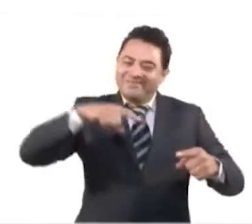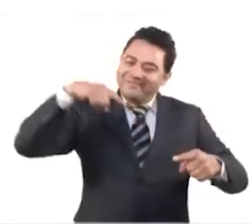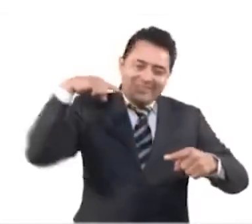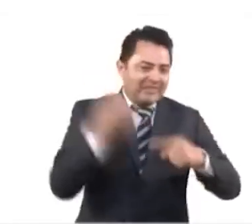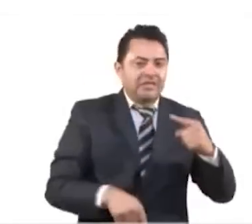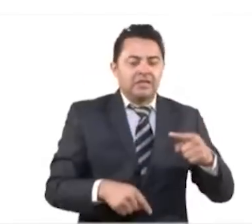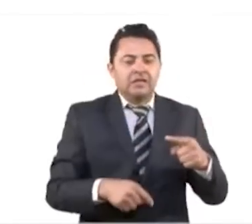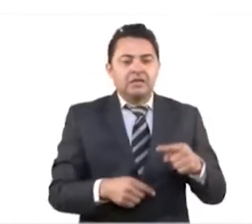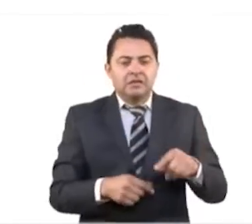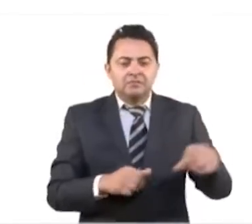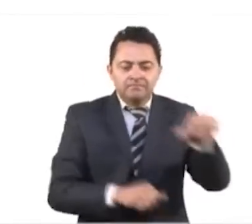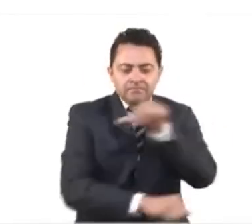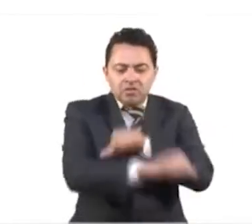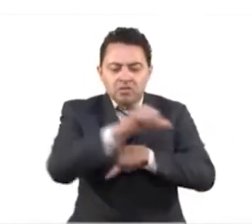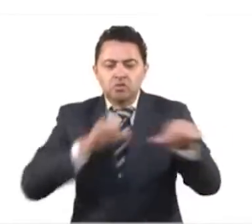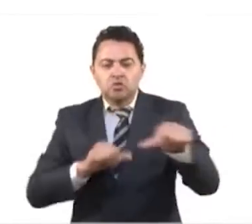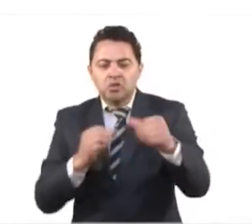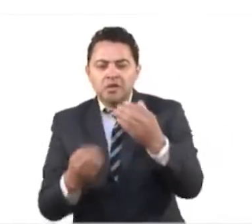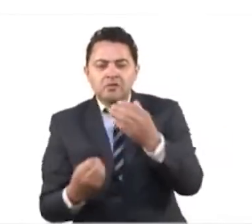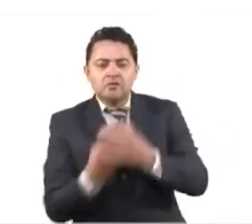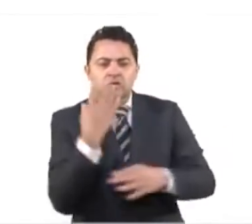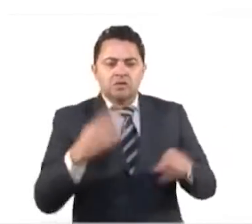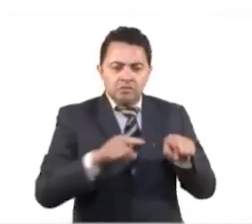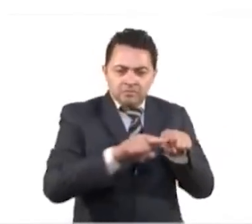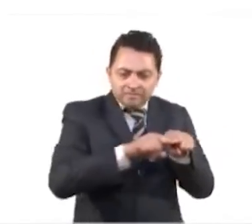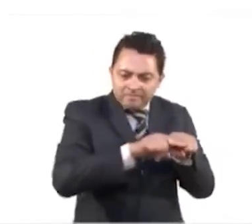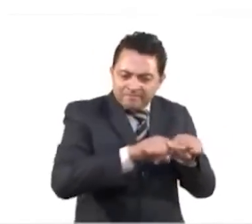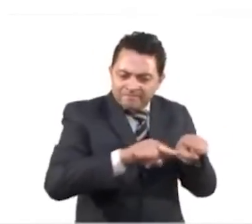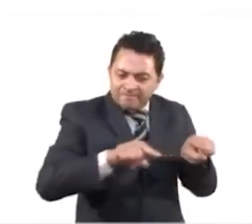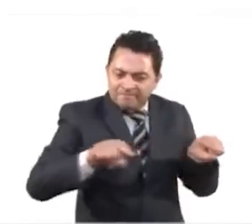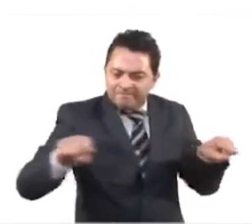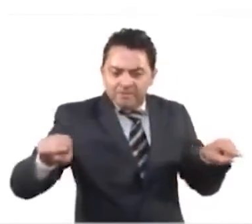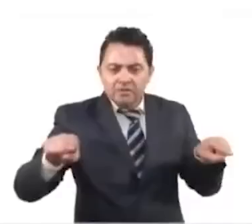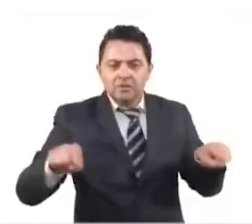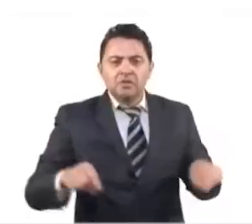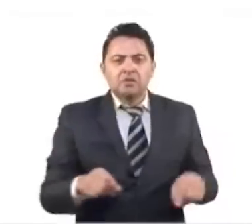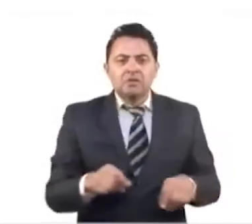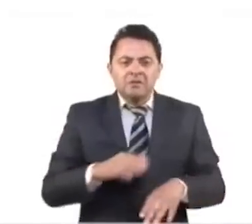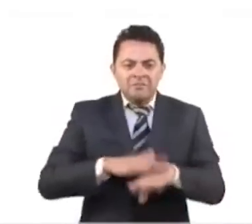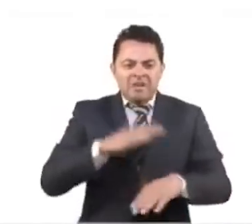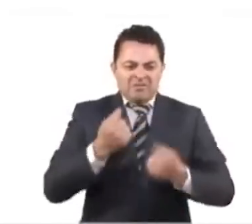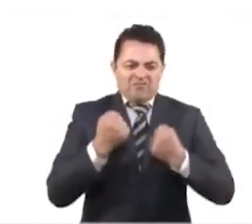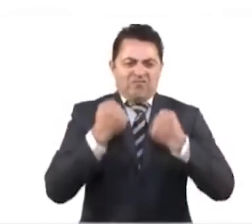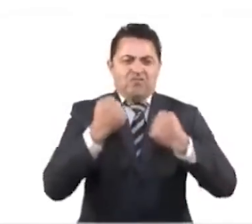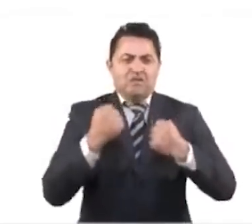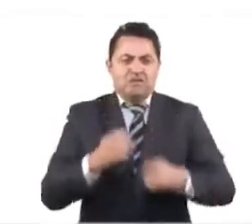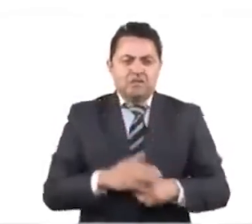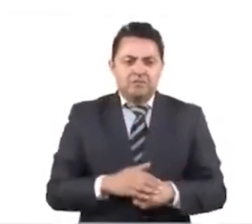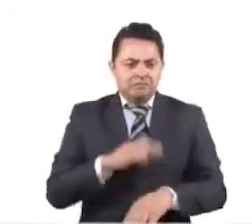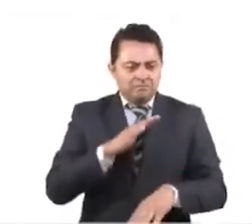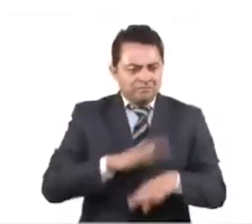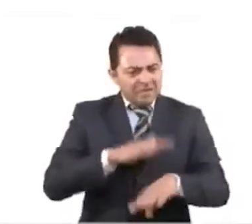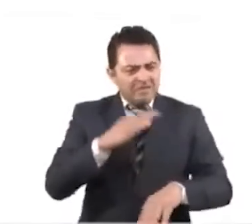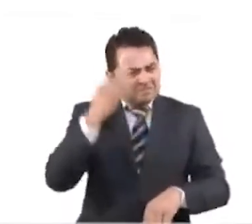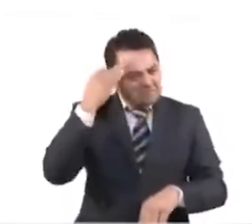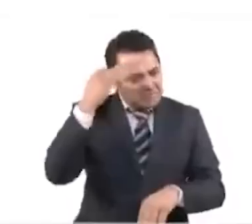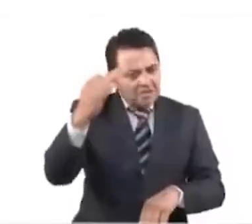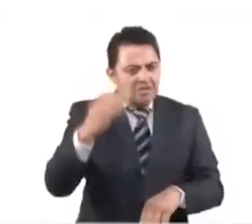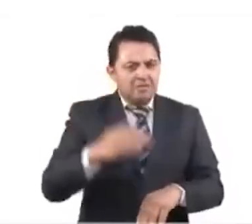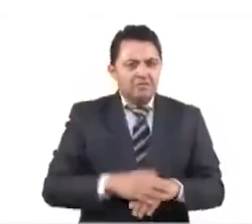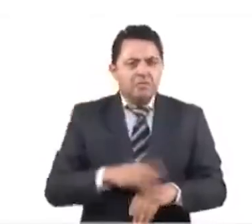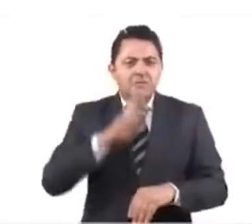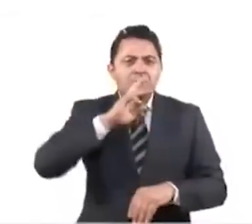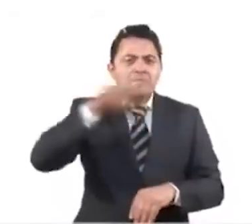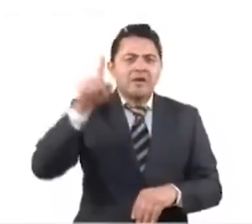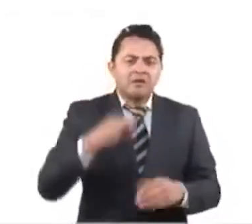por supuesto, todos estos trabajos en ambas vías por durmientes de mayor resistencia, mayor durabilidad,